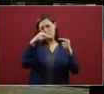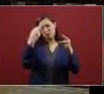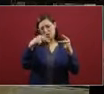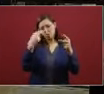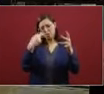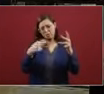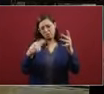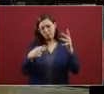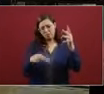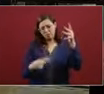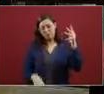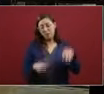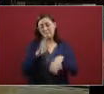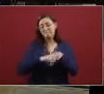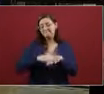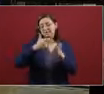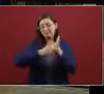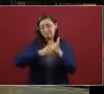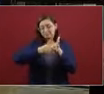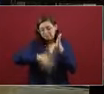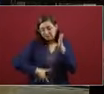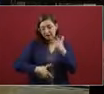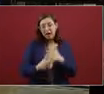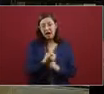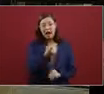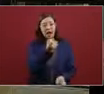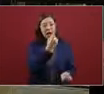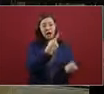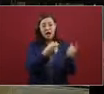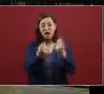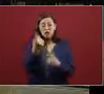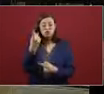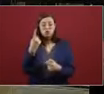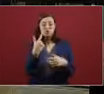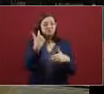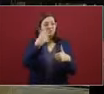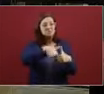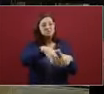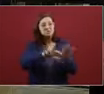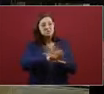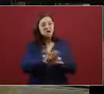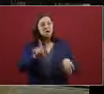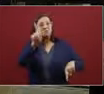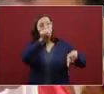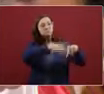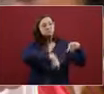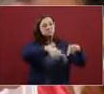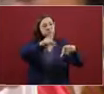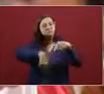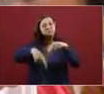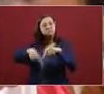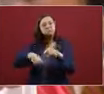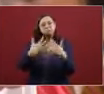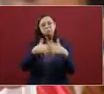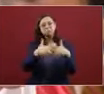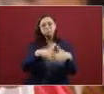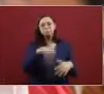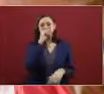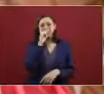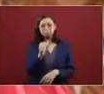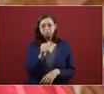que dan los precios más bajos, que ya no funcionan desde hace meses, semanas. Preguntarle si esta información ya se